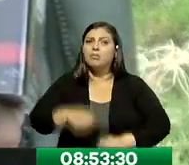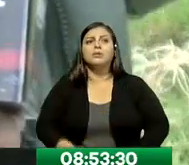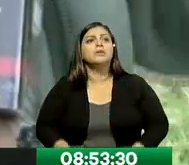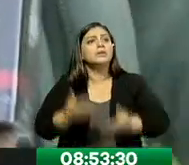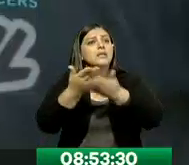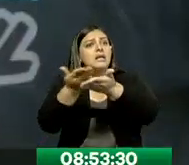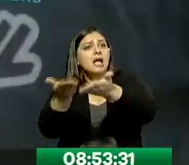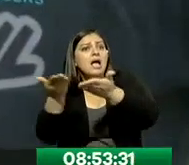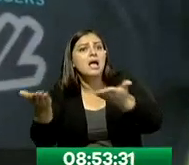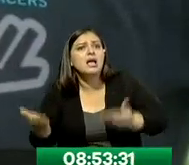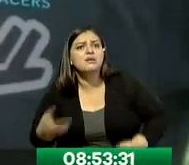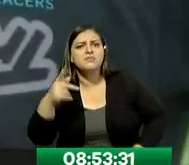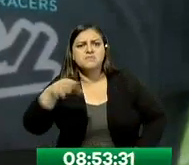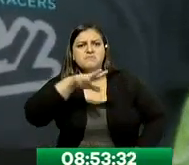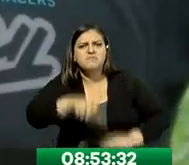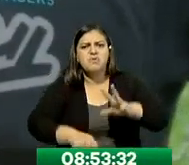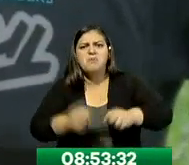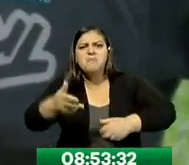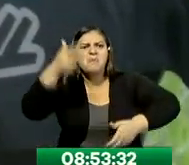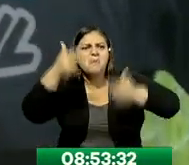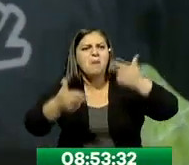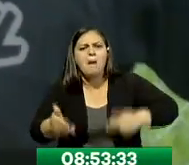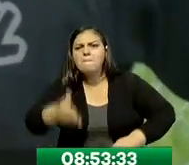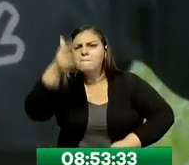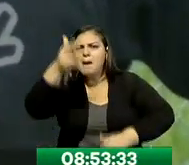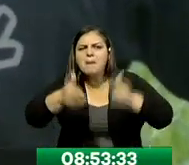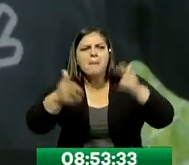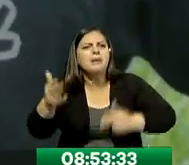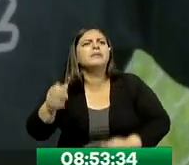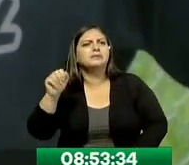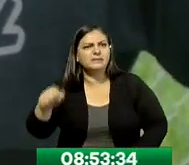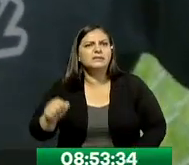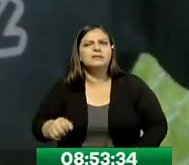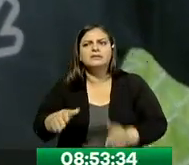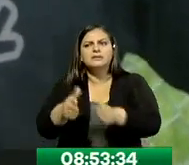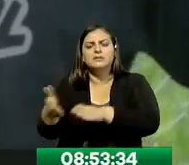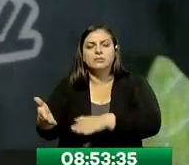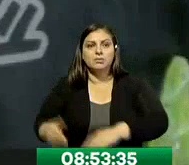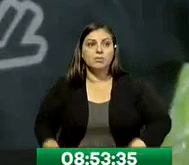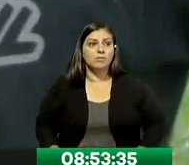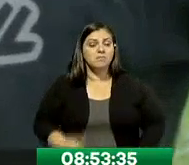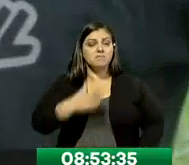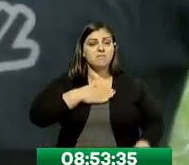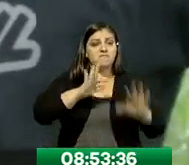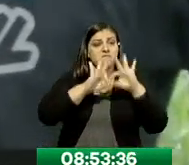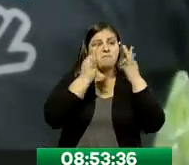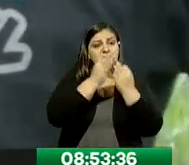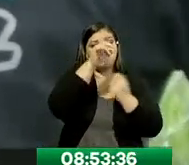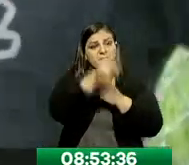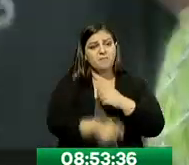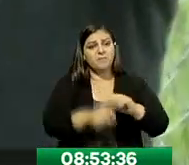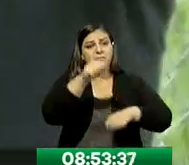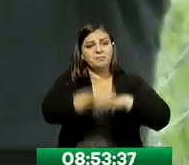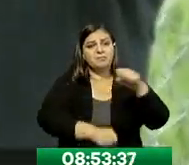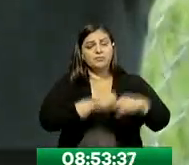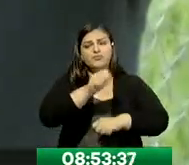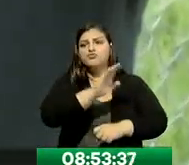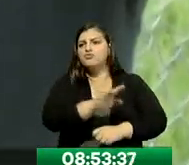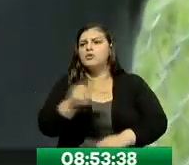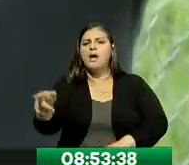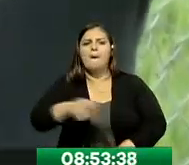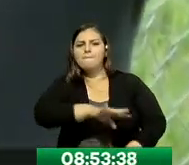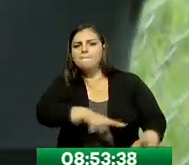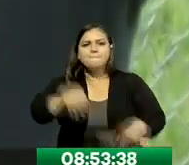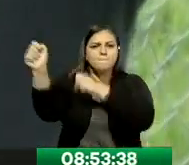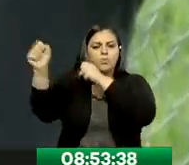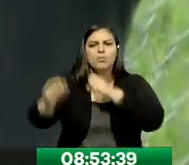vez a la gente. Se les robaron la bicicleta a un pariente. Entonces coincide que también se les robaron unas 2 vacas a unos señores de acá y una